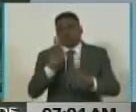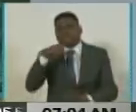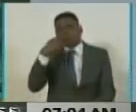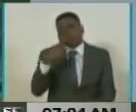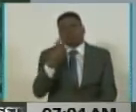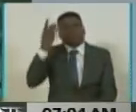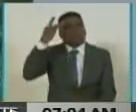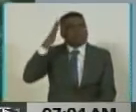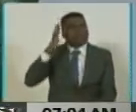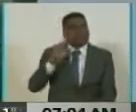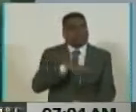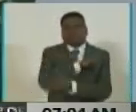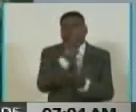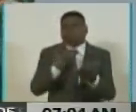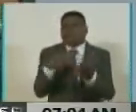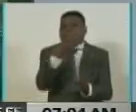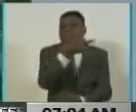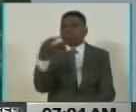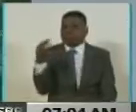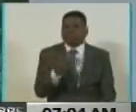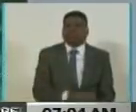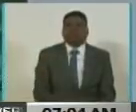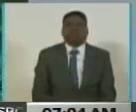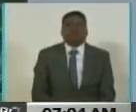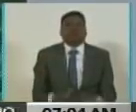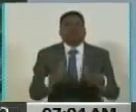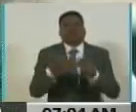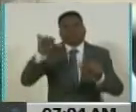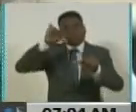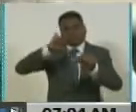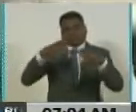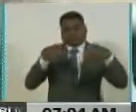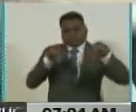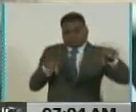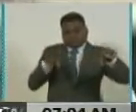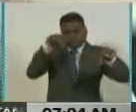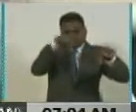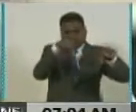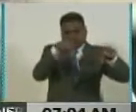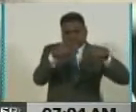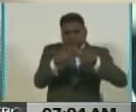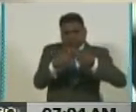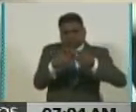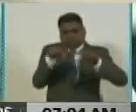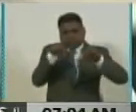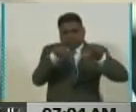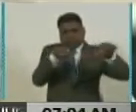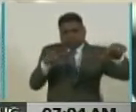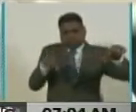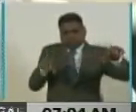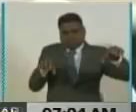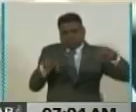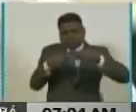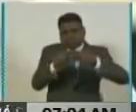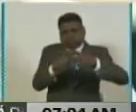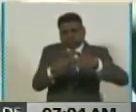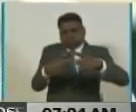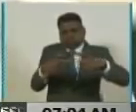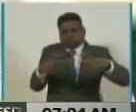credibilidad y legitimidad. Todo eso incide en ese centro que se está fortaleciendo. ¿Cómo hacer para rescatar ese centro, ya para ir finalizando, rescatarlo en